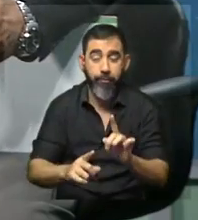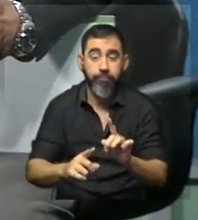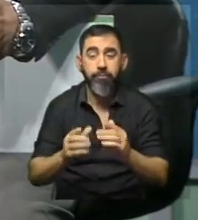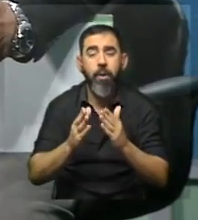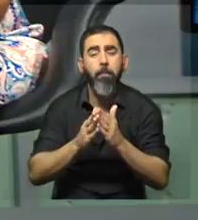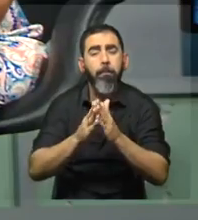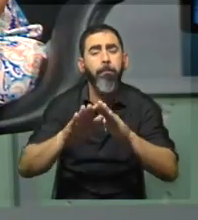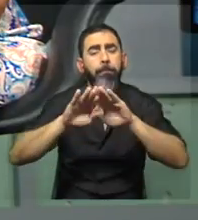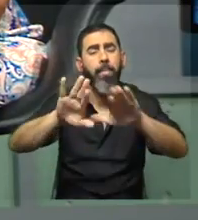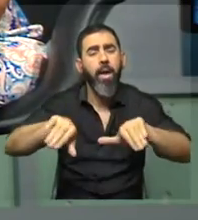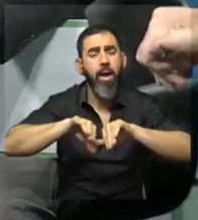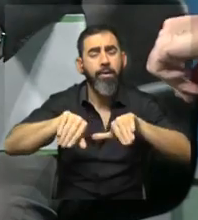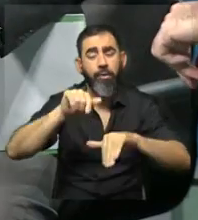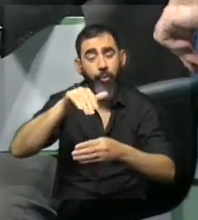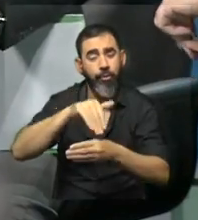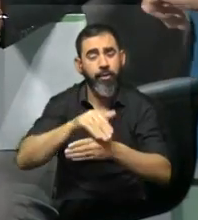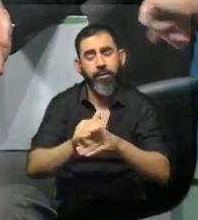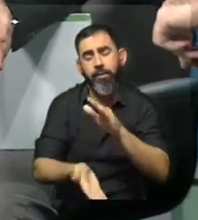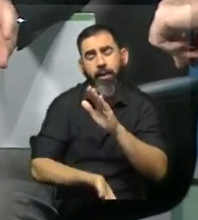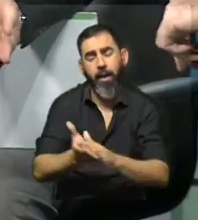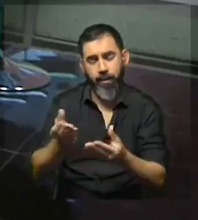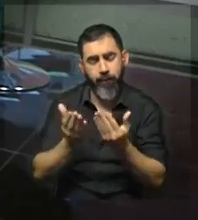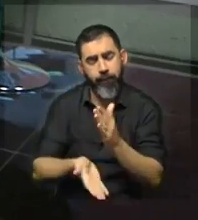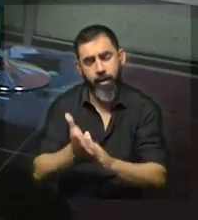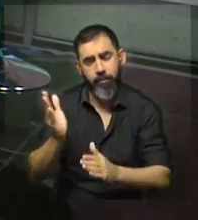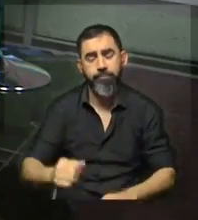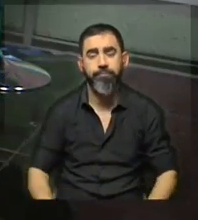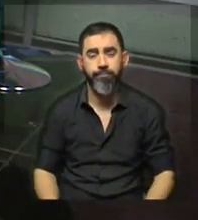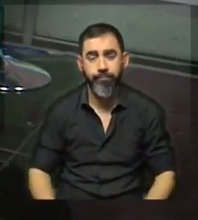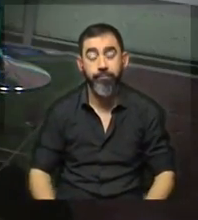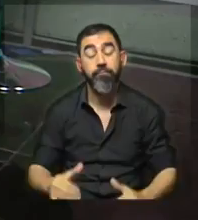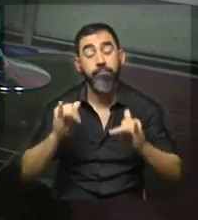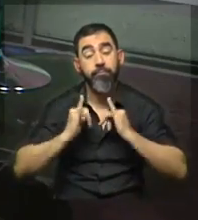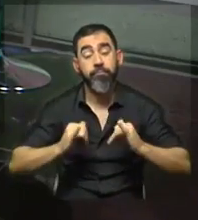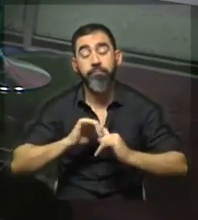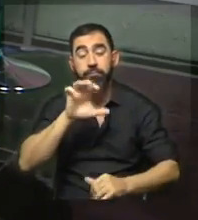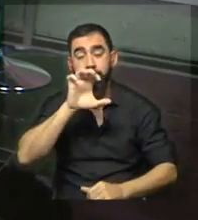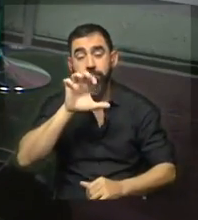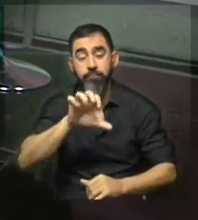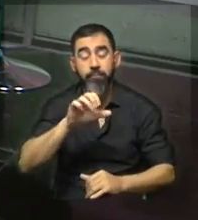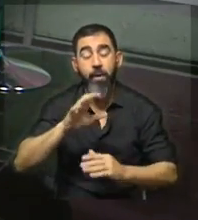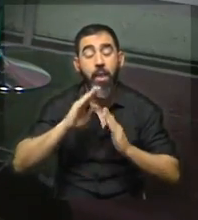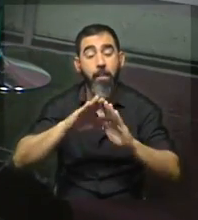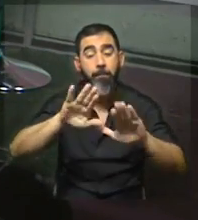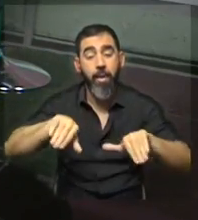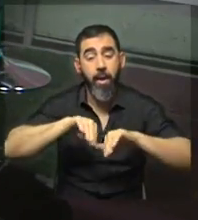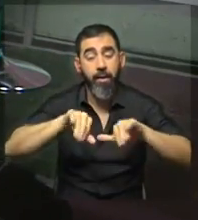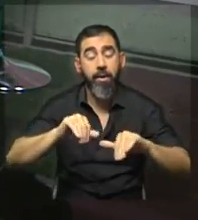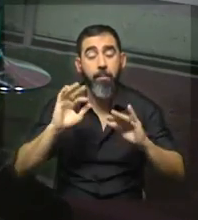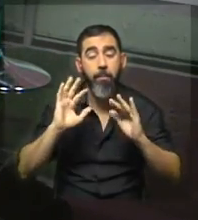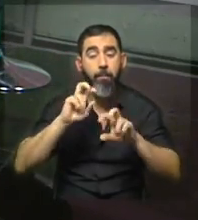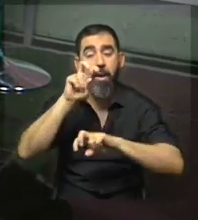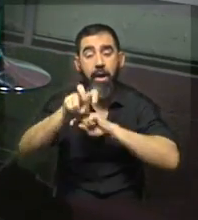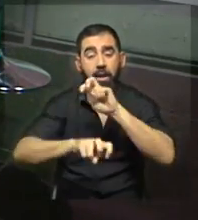tarde, Josema. Esta tarde y toda la semana, está divino. El vamos a llevar a Emilia a la playa. Anduve paseando a Emilia por la playa y por el parque de Rodó.